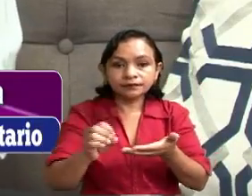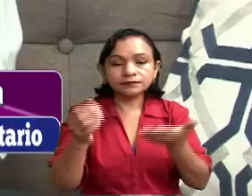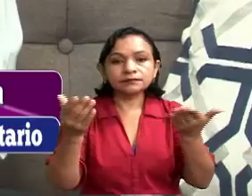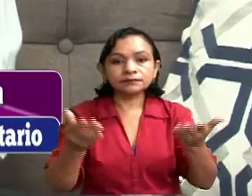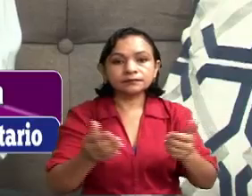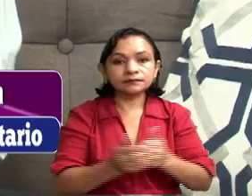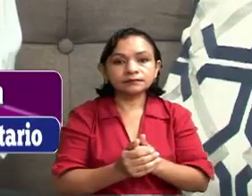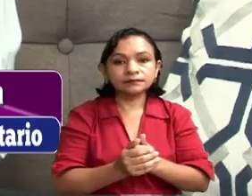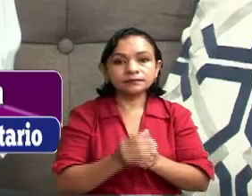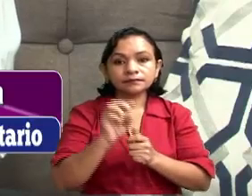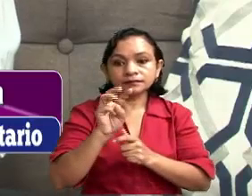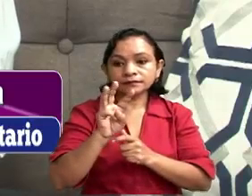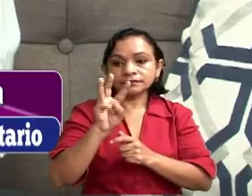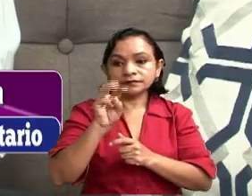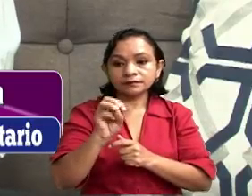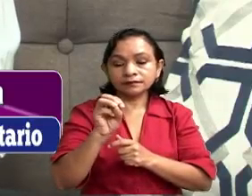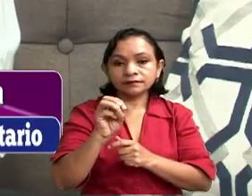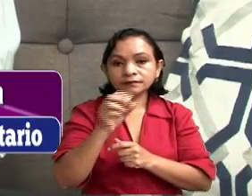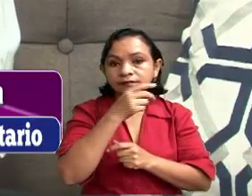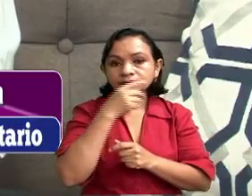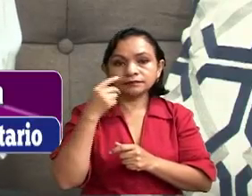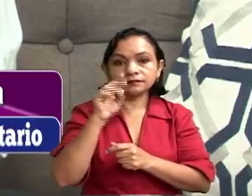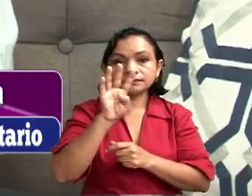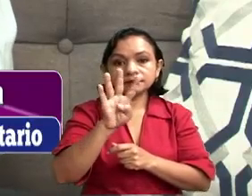Y al 30 de junio nosotros ya teníamos